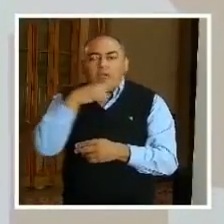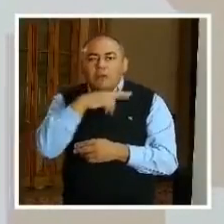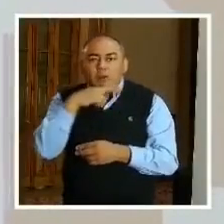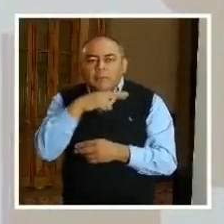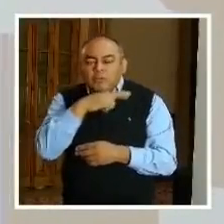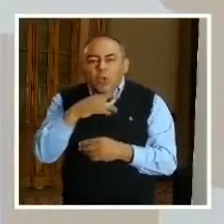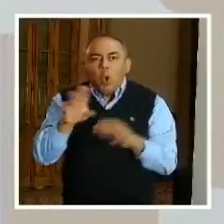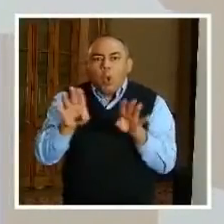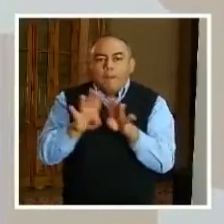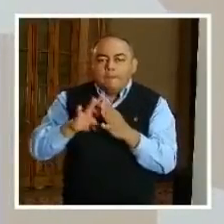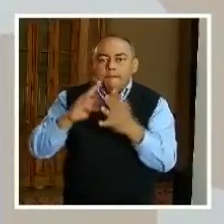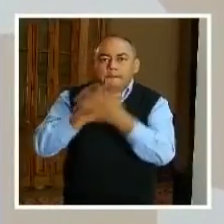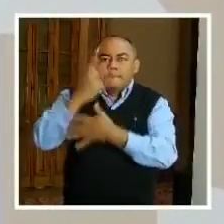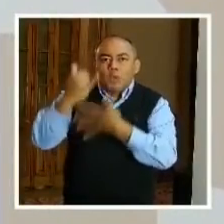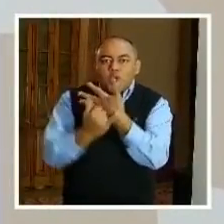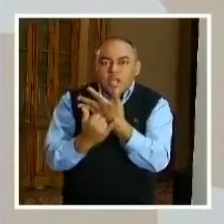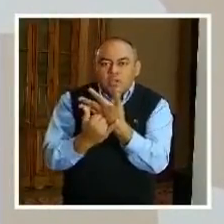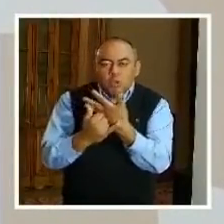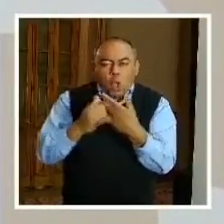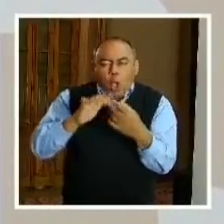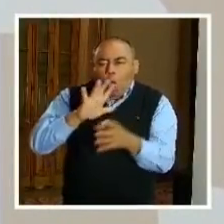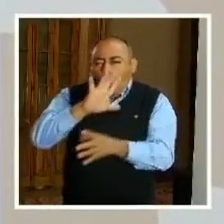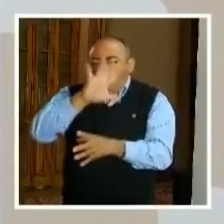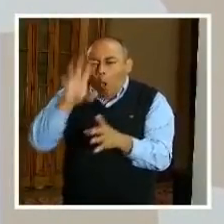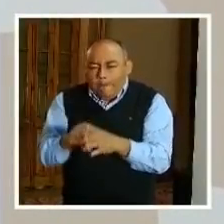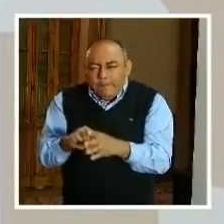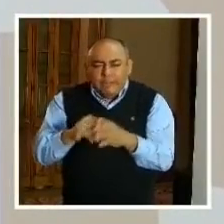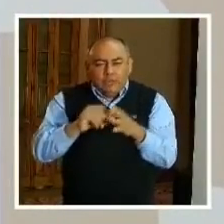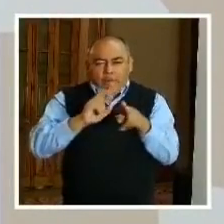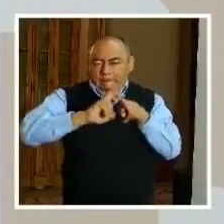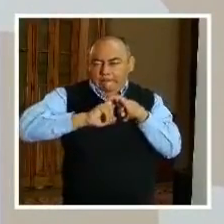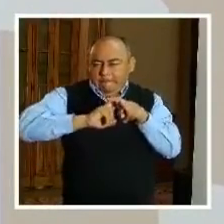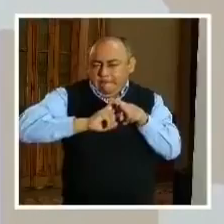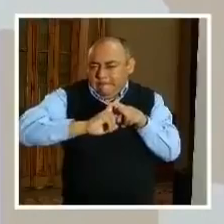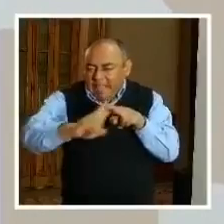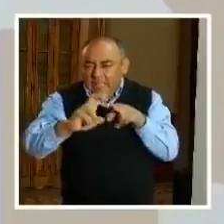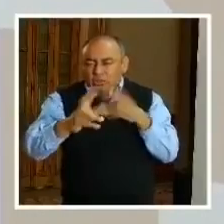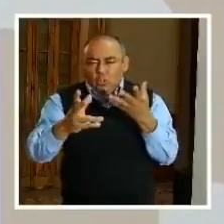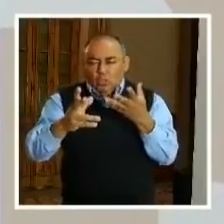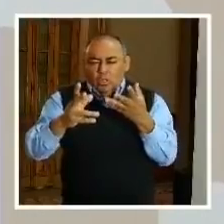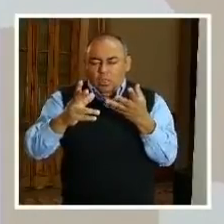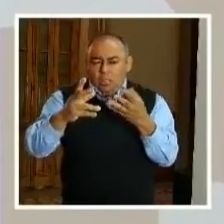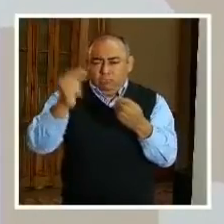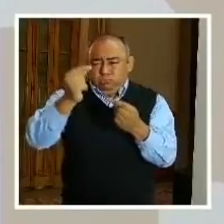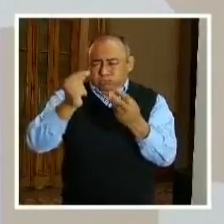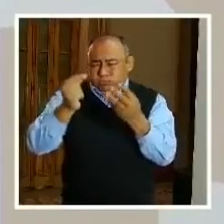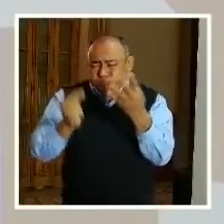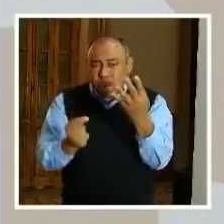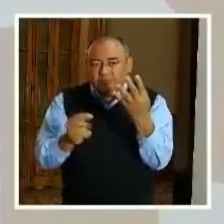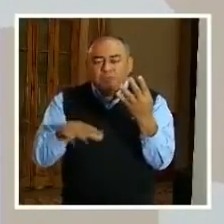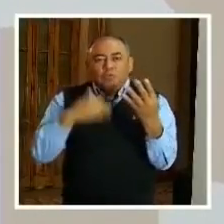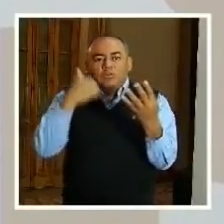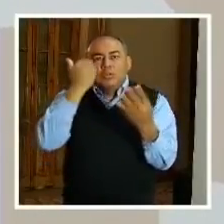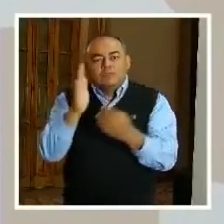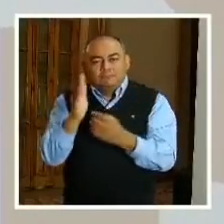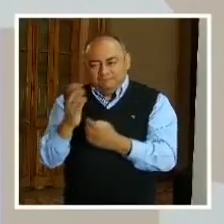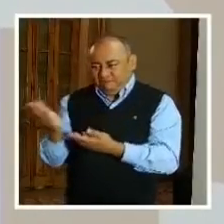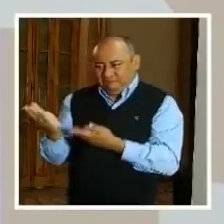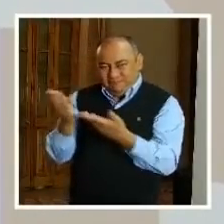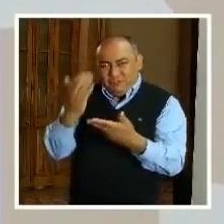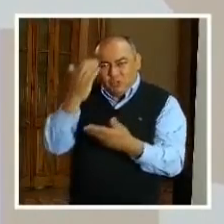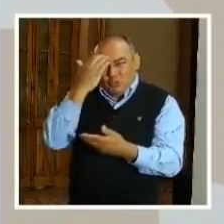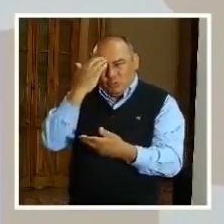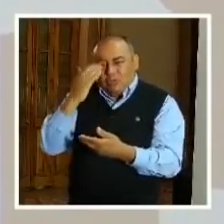el proyecto de movilidad en torno al metro, pero quiero que conozcan al equipo, a José